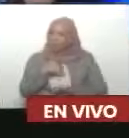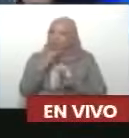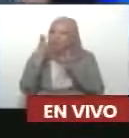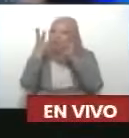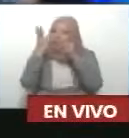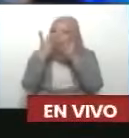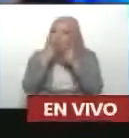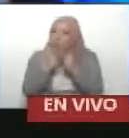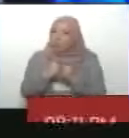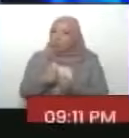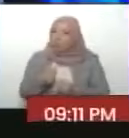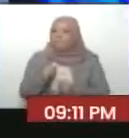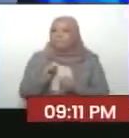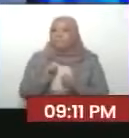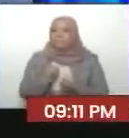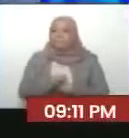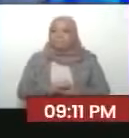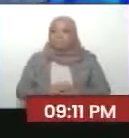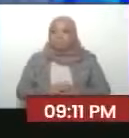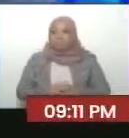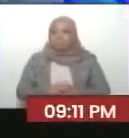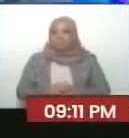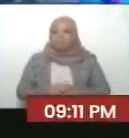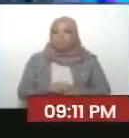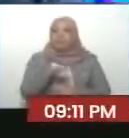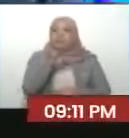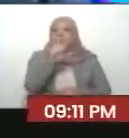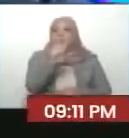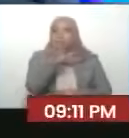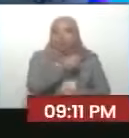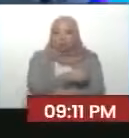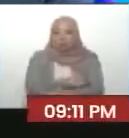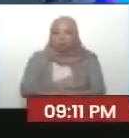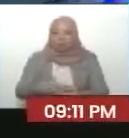cédula, Salvador, es